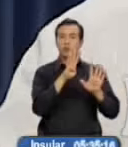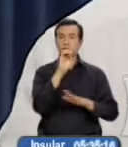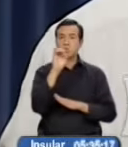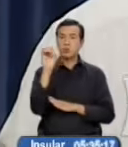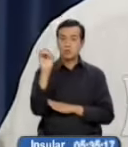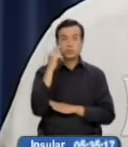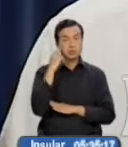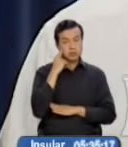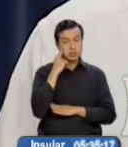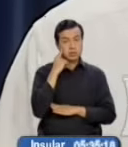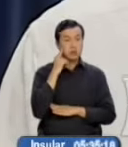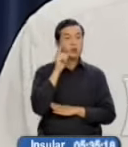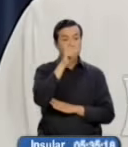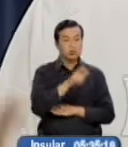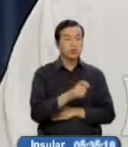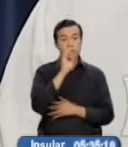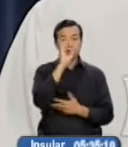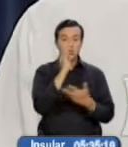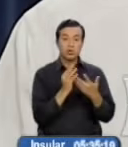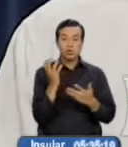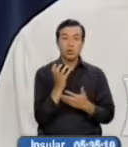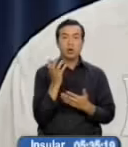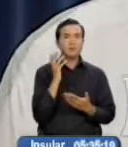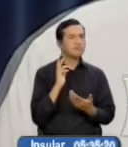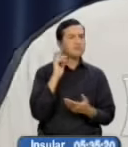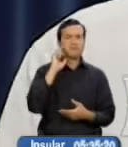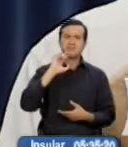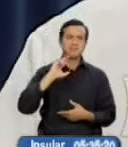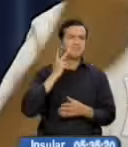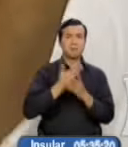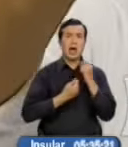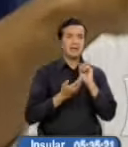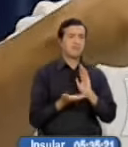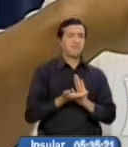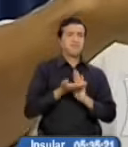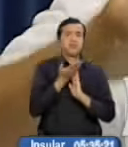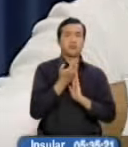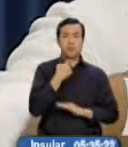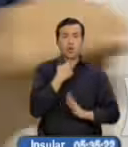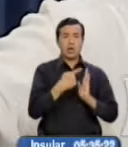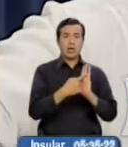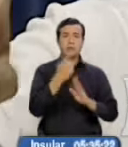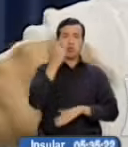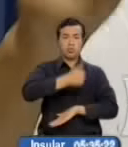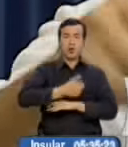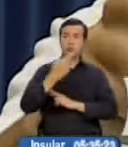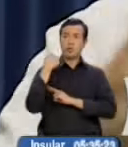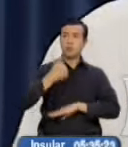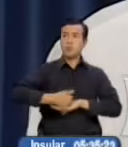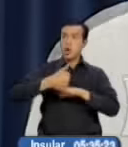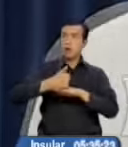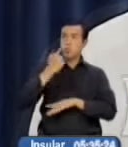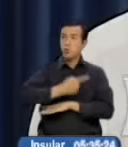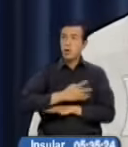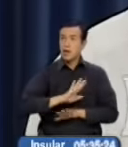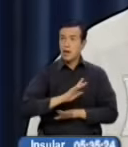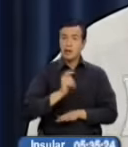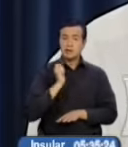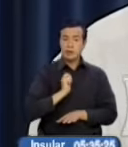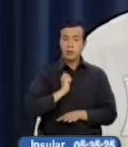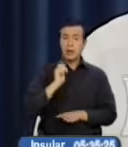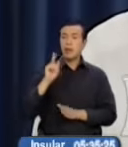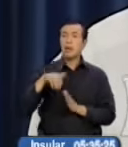acuerdo al activo, se nos triplican las pensiones jubilares. Entonces yo puedo ser general de un día y toda la vida, pagado con el pueblo ecuatoriano,